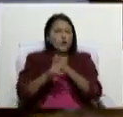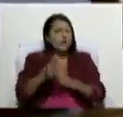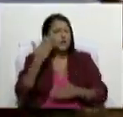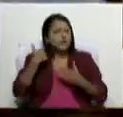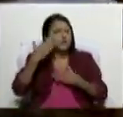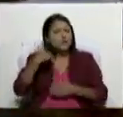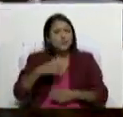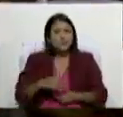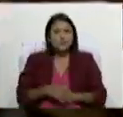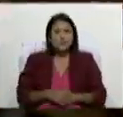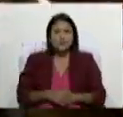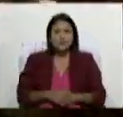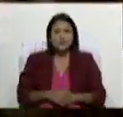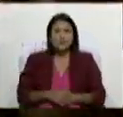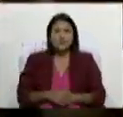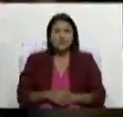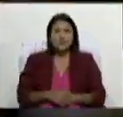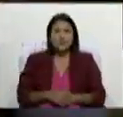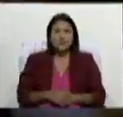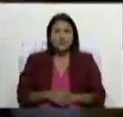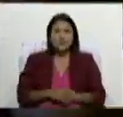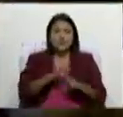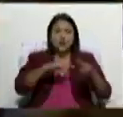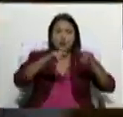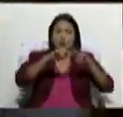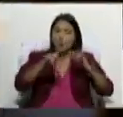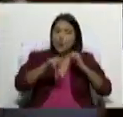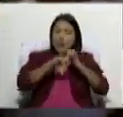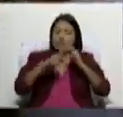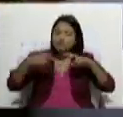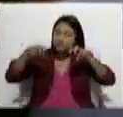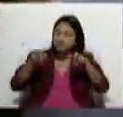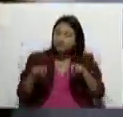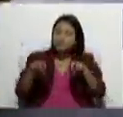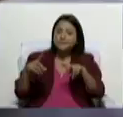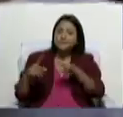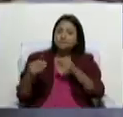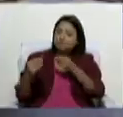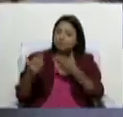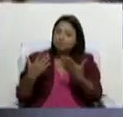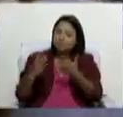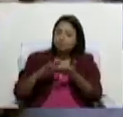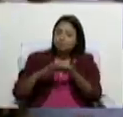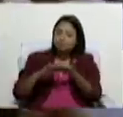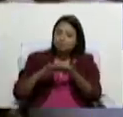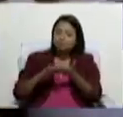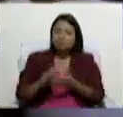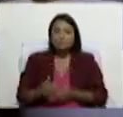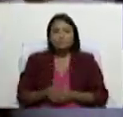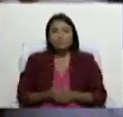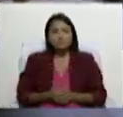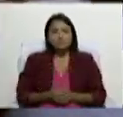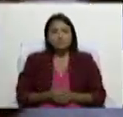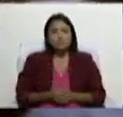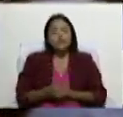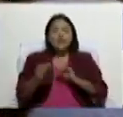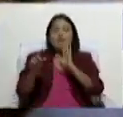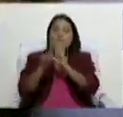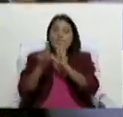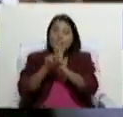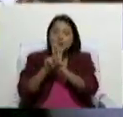años anteriores en el Consejo de las Naciones Unidas. Así que el llamado es a la legalidad, el llamado